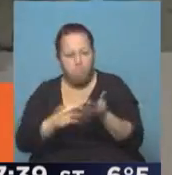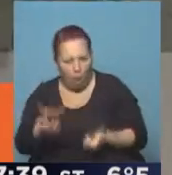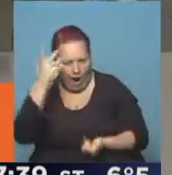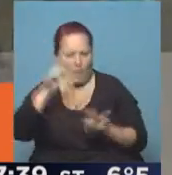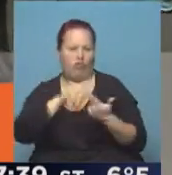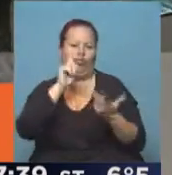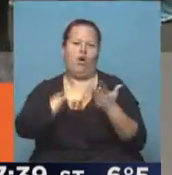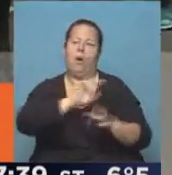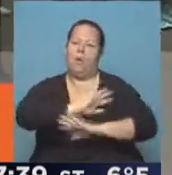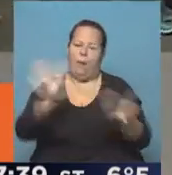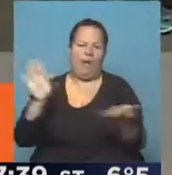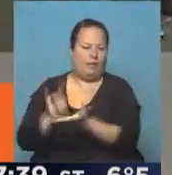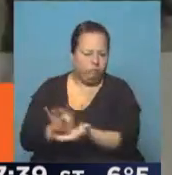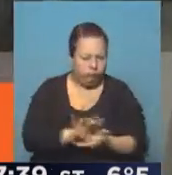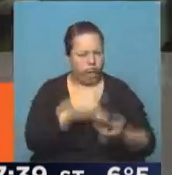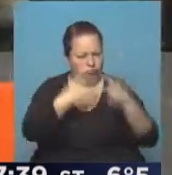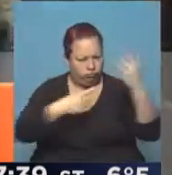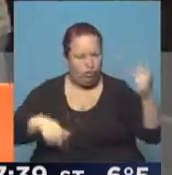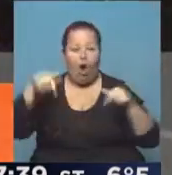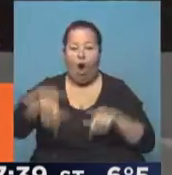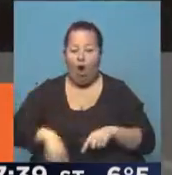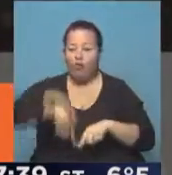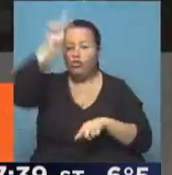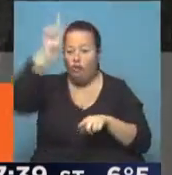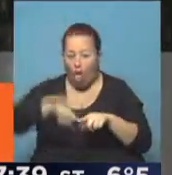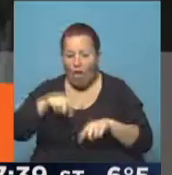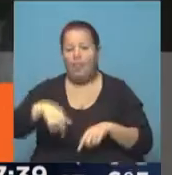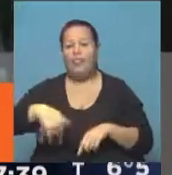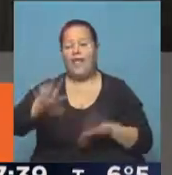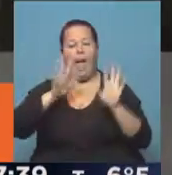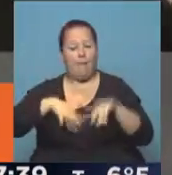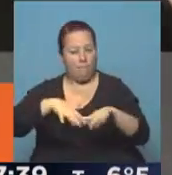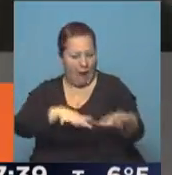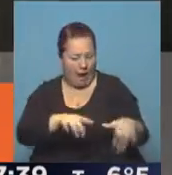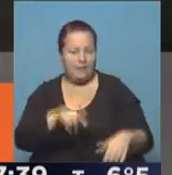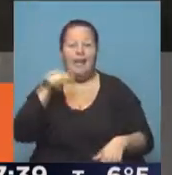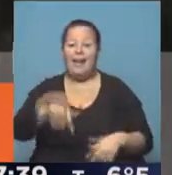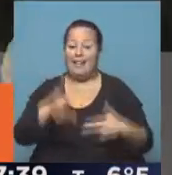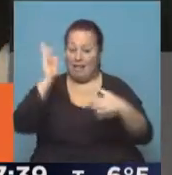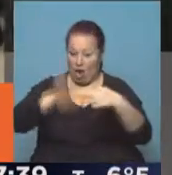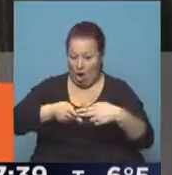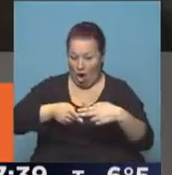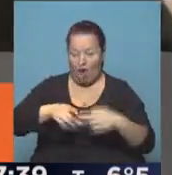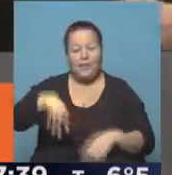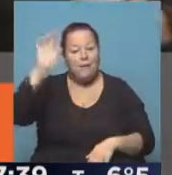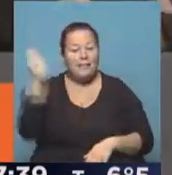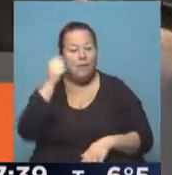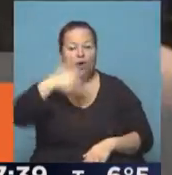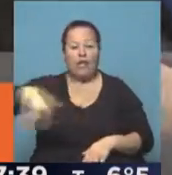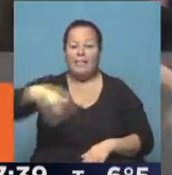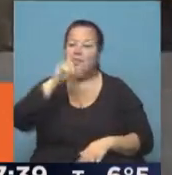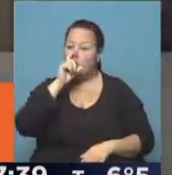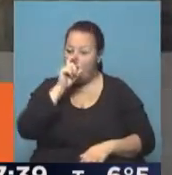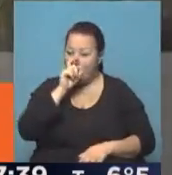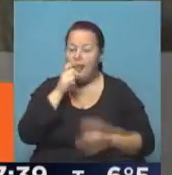tema de no más despidos. Bueno, durante esta jornada se está realizando esta marcha. Este corte, principalmente sobre la Avenida